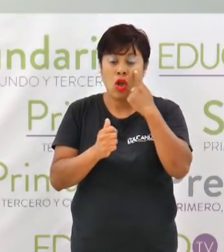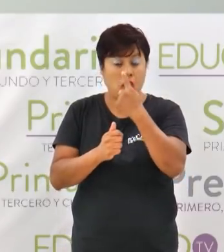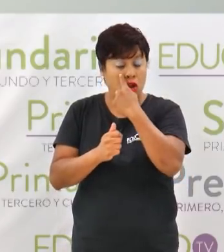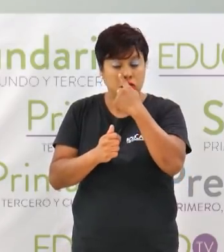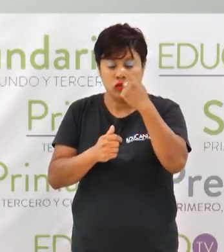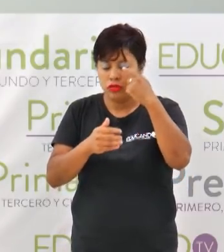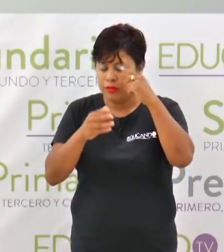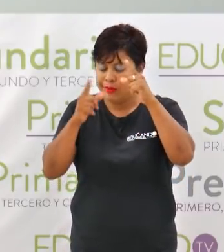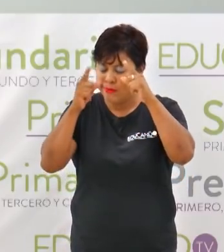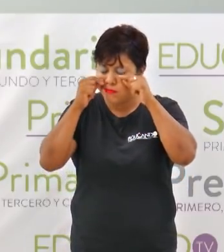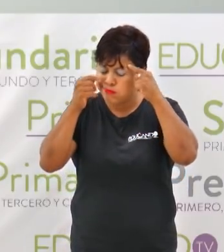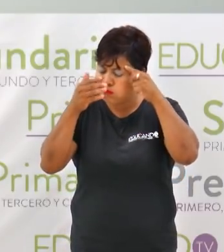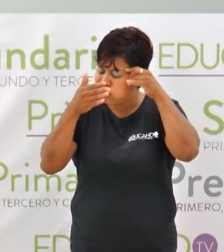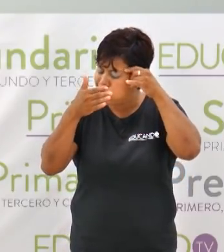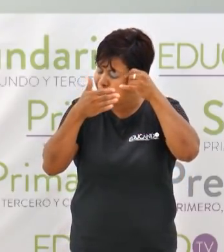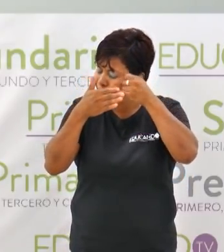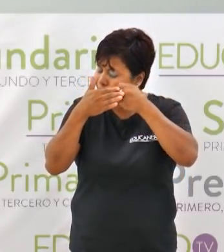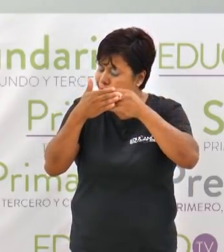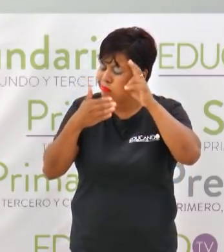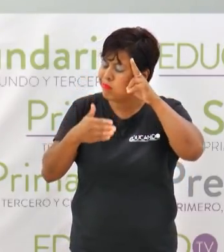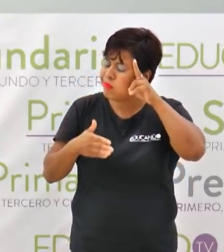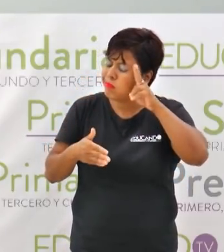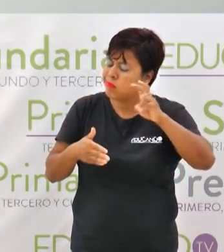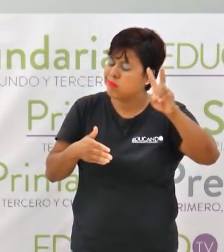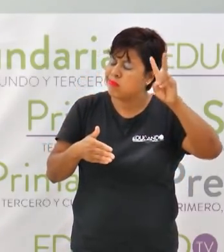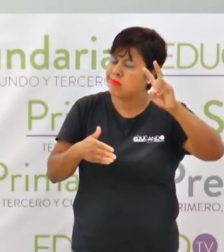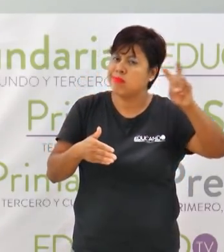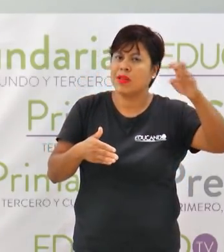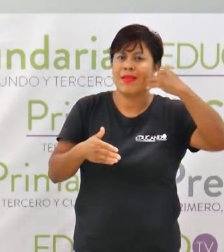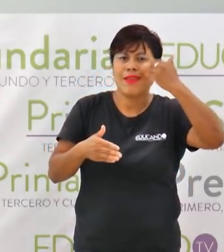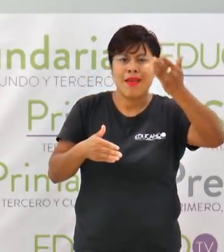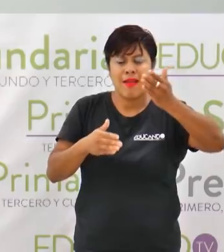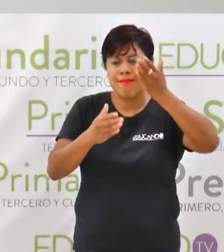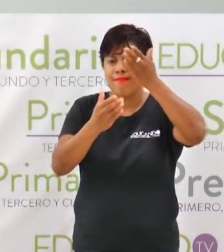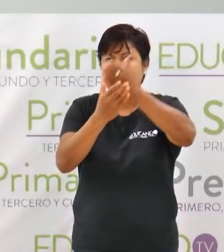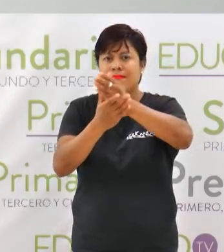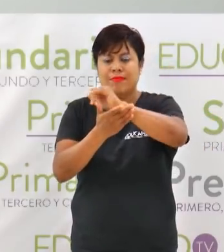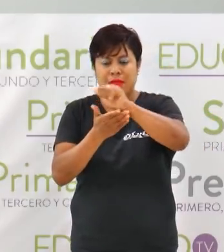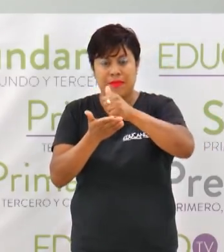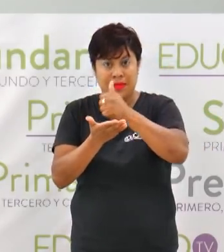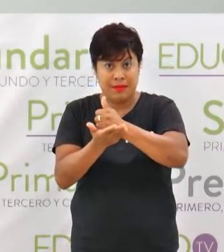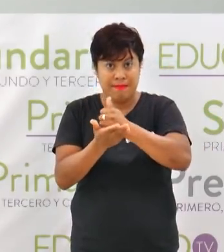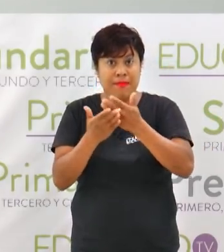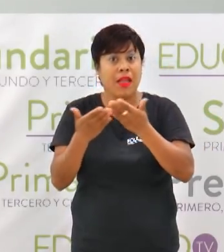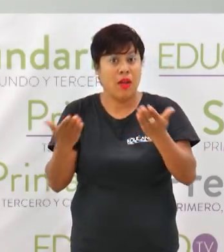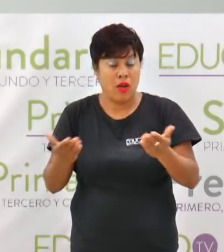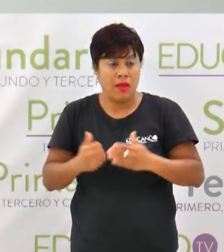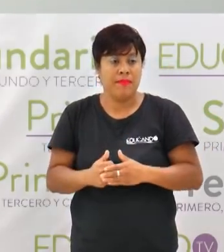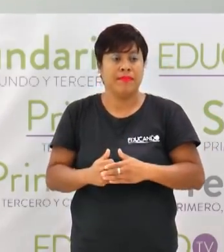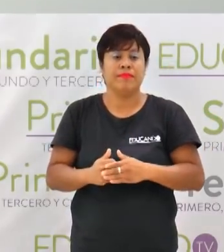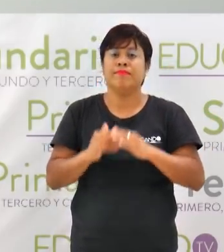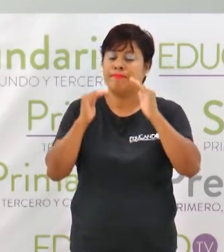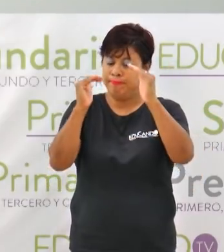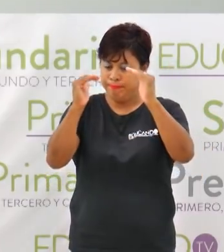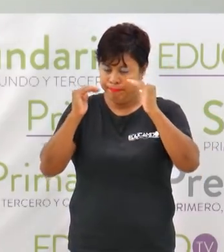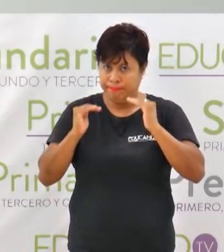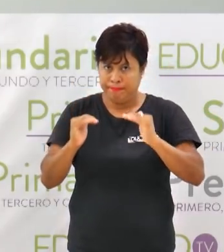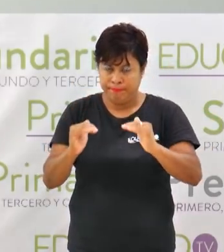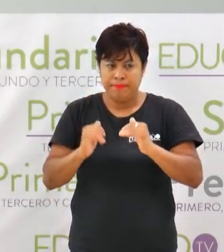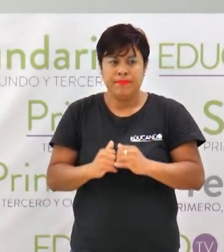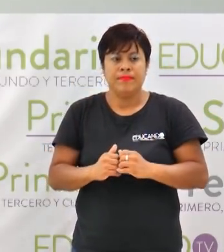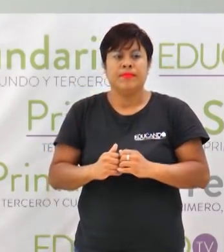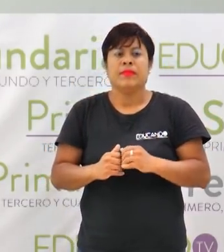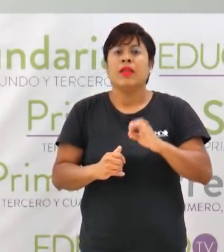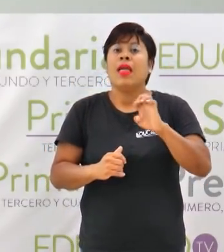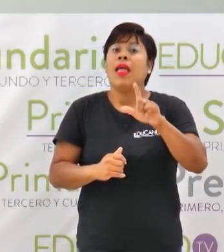ojos profundos soñaba con viajar a la capital. Ahora vamos con la